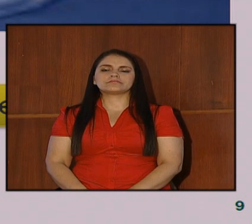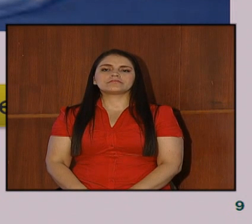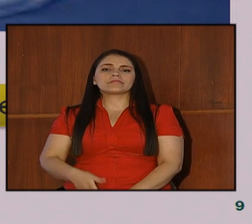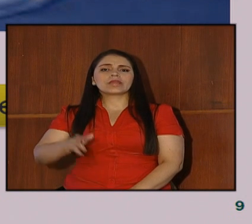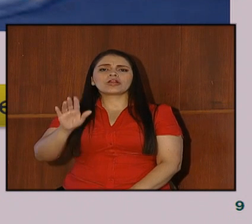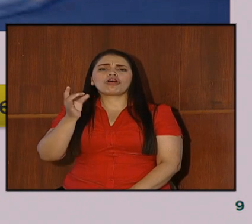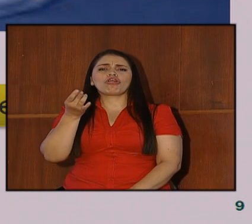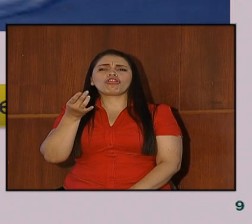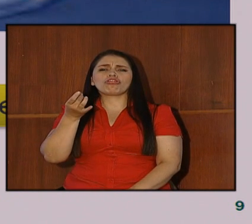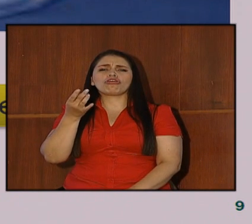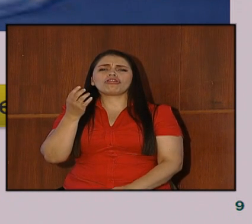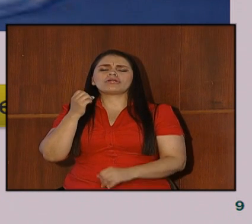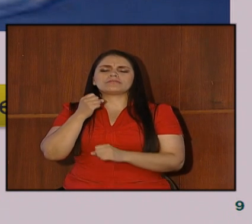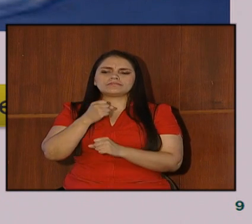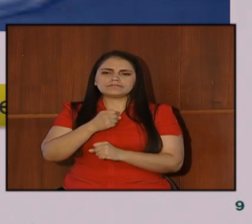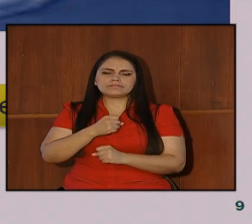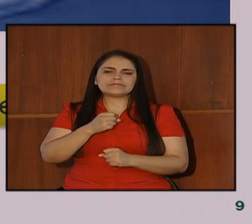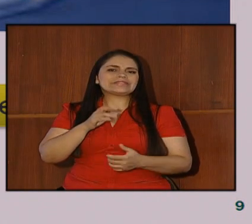un dolor?